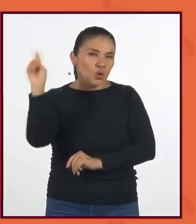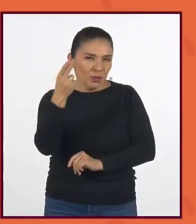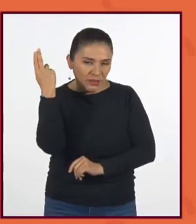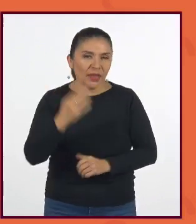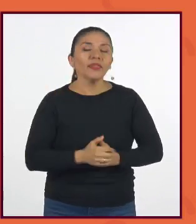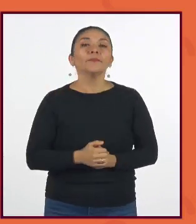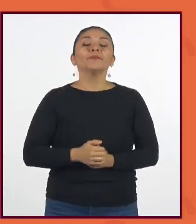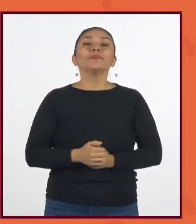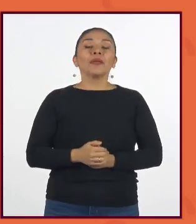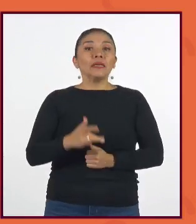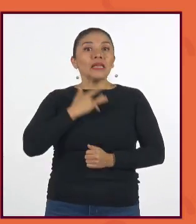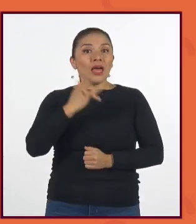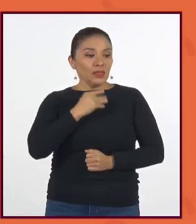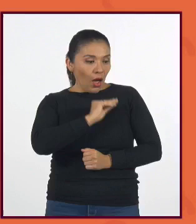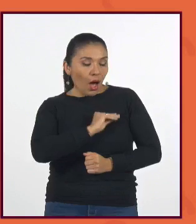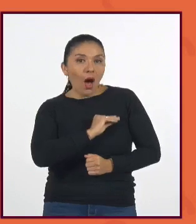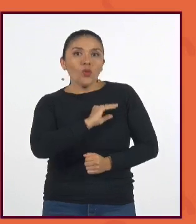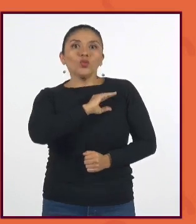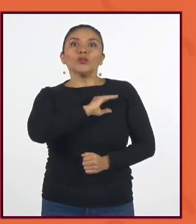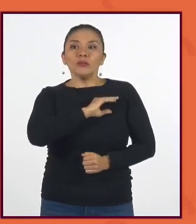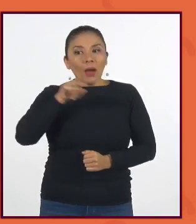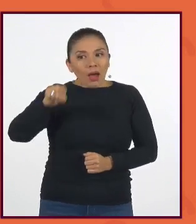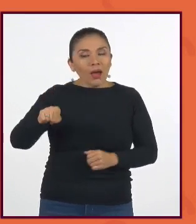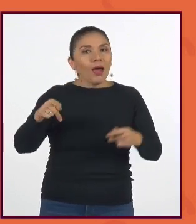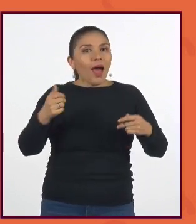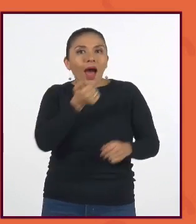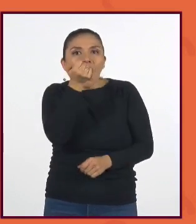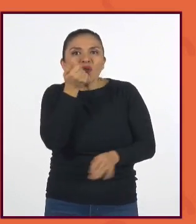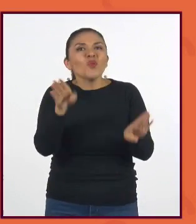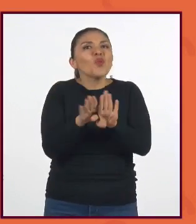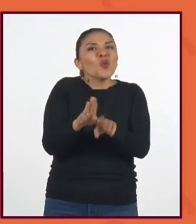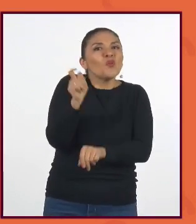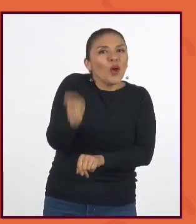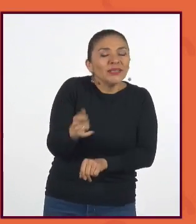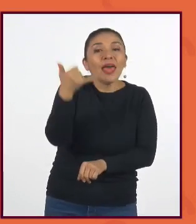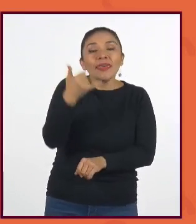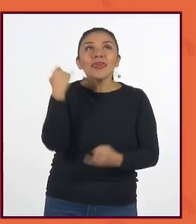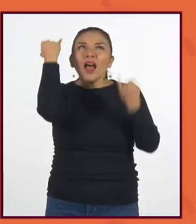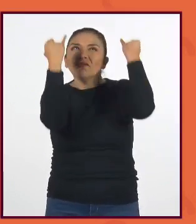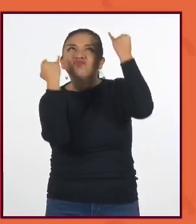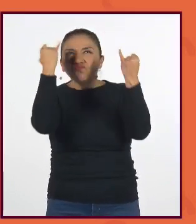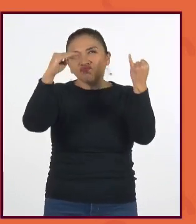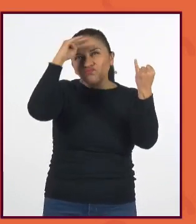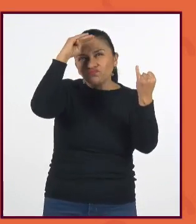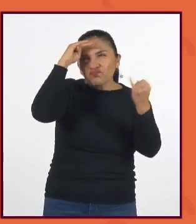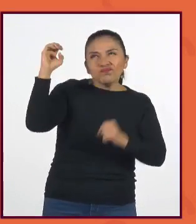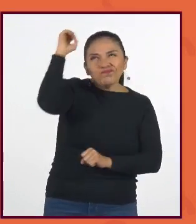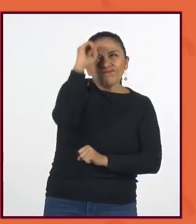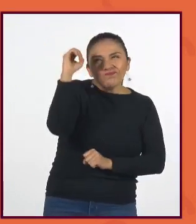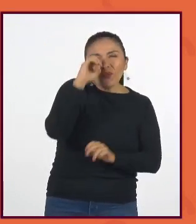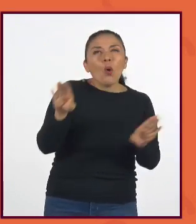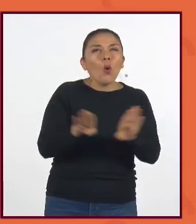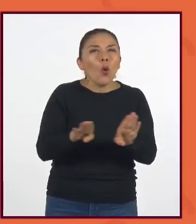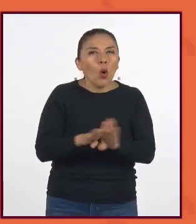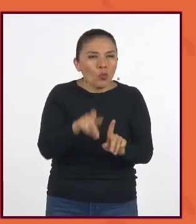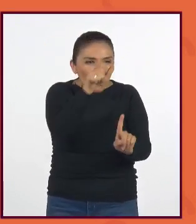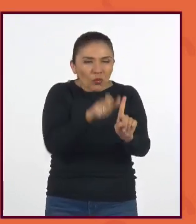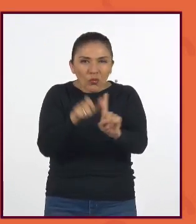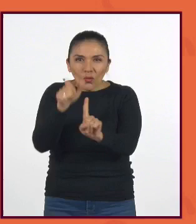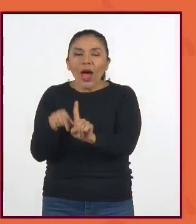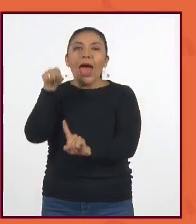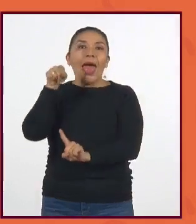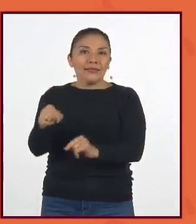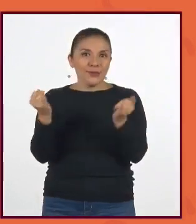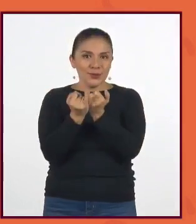está la autoestima de este alumno y la creatividad y pensamiento crítico. Entonces, favorecer ambientes